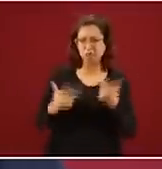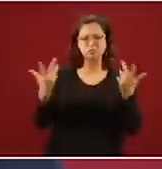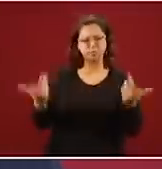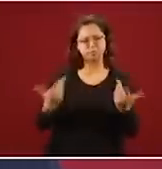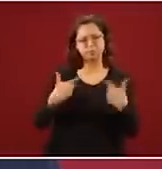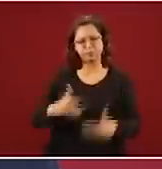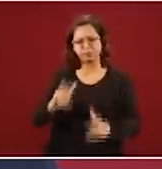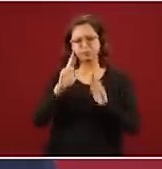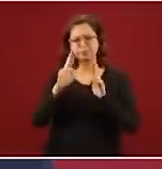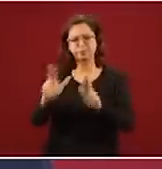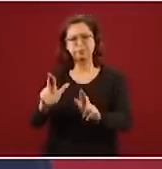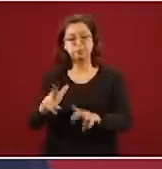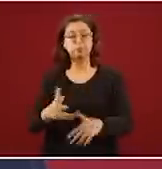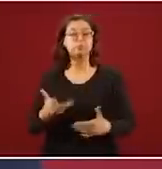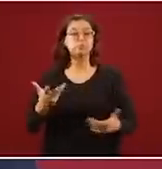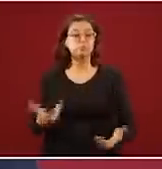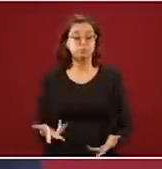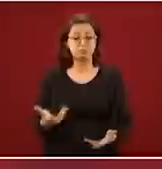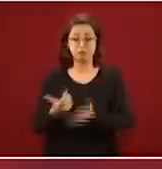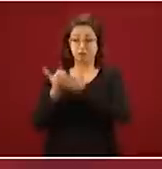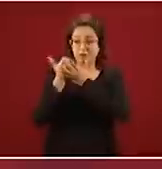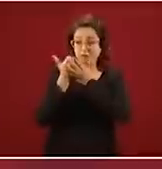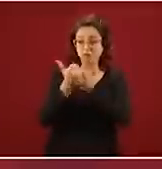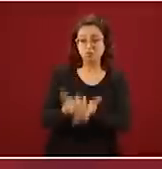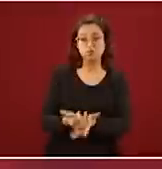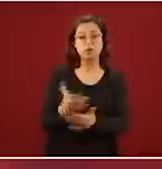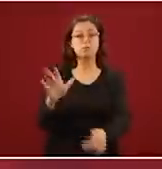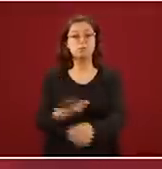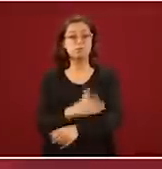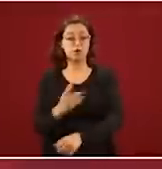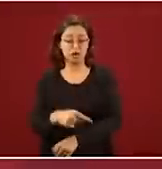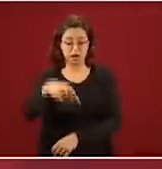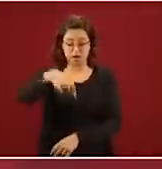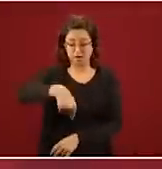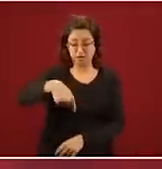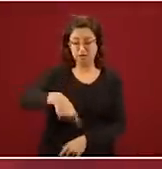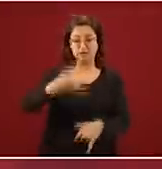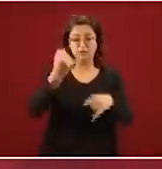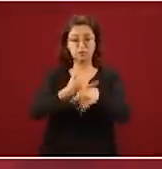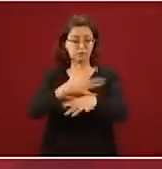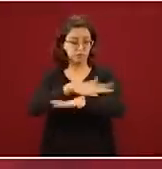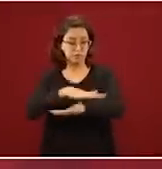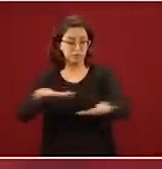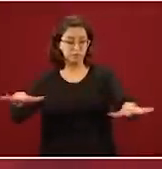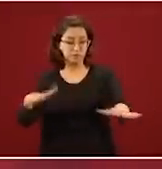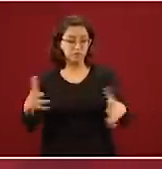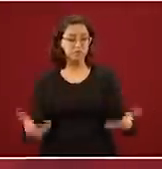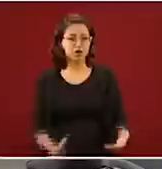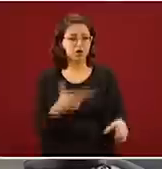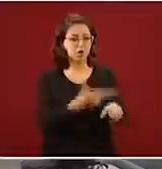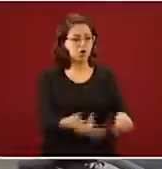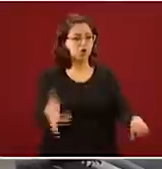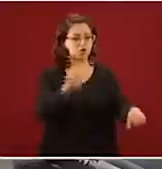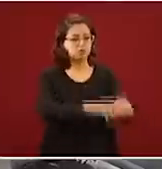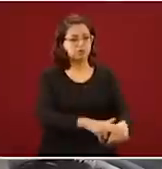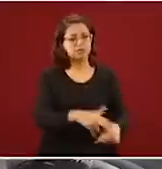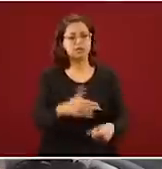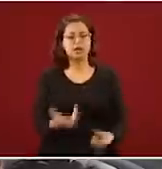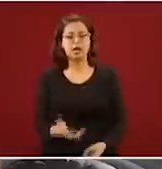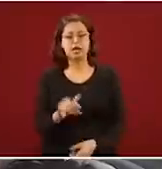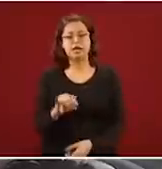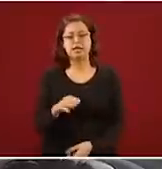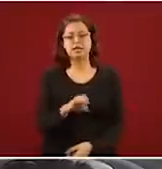pueblo. Si aquí se informa de que en los 80 hospitales del IMSS